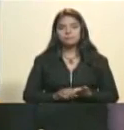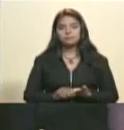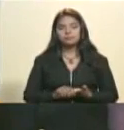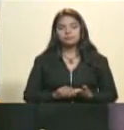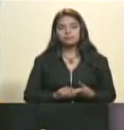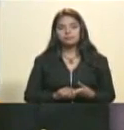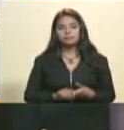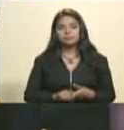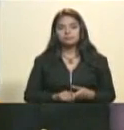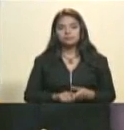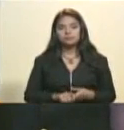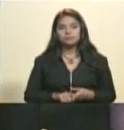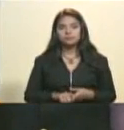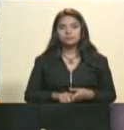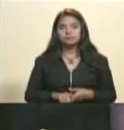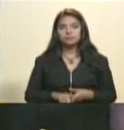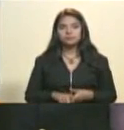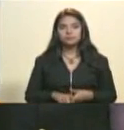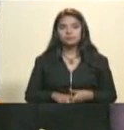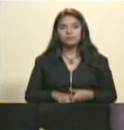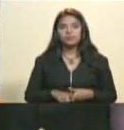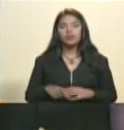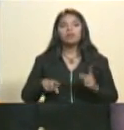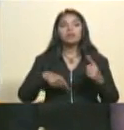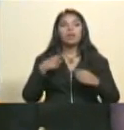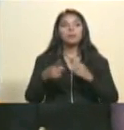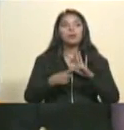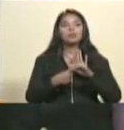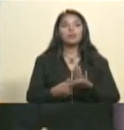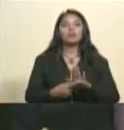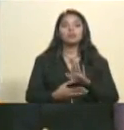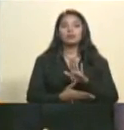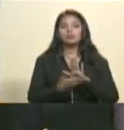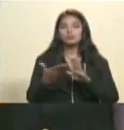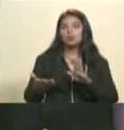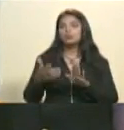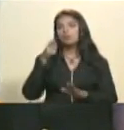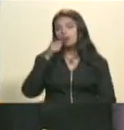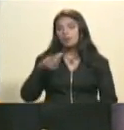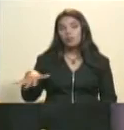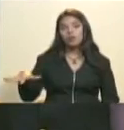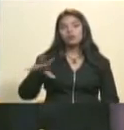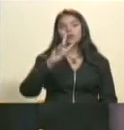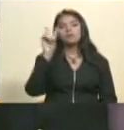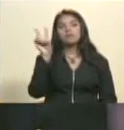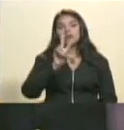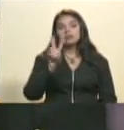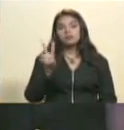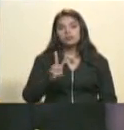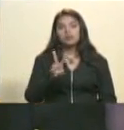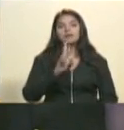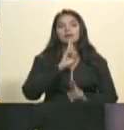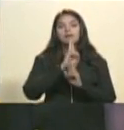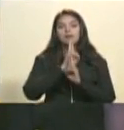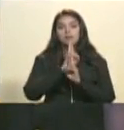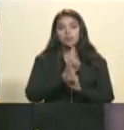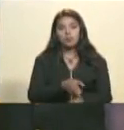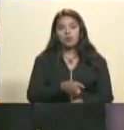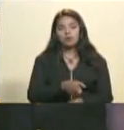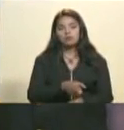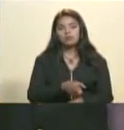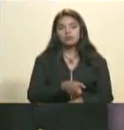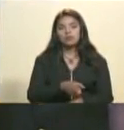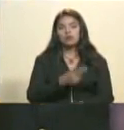Precisamente, luego de la contundente demostración dada por el pueblo venezolano en respuesta a la iniciativa del